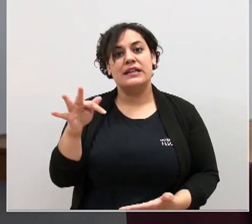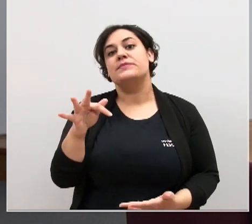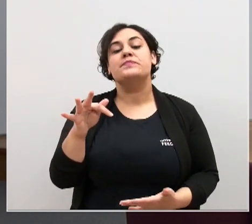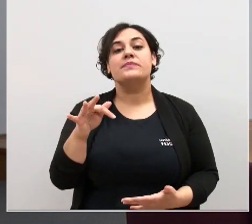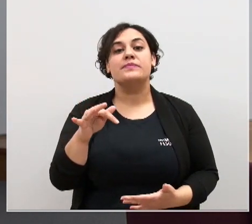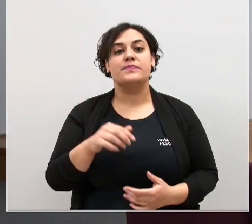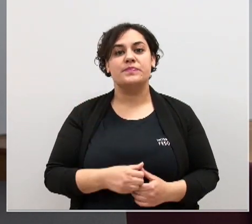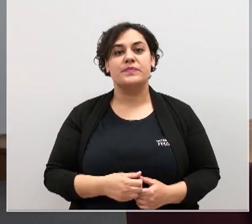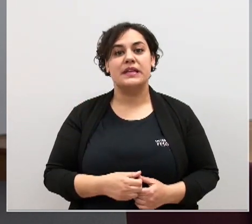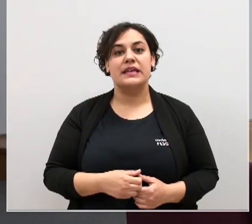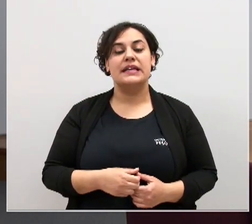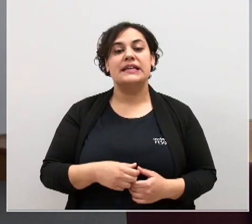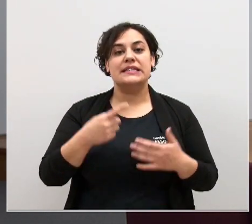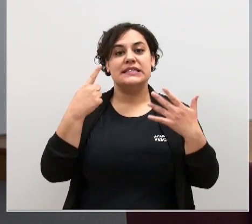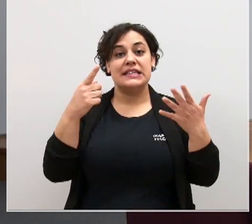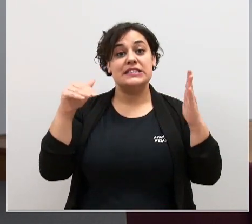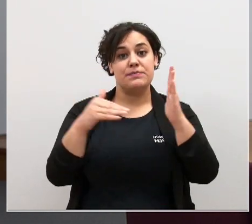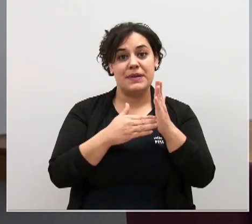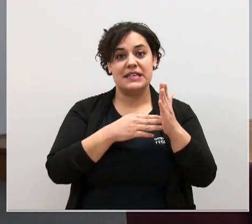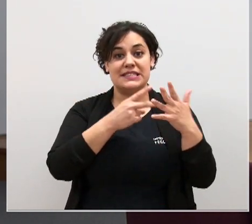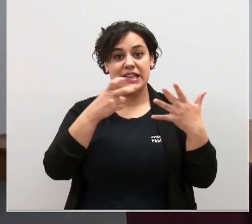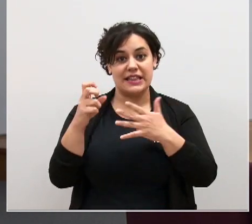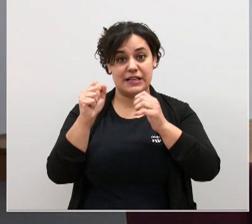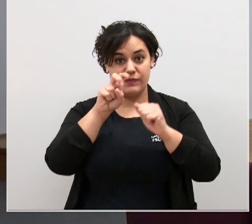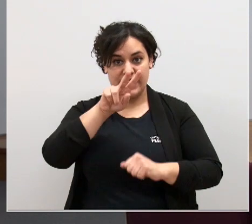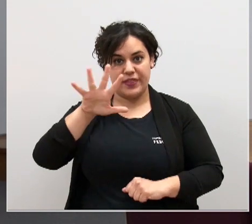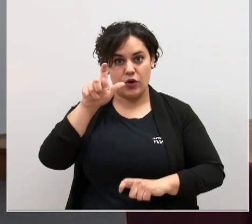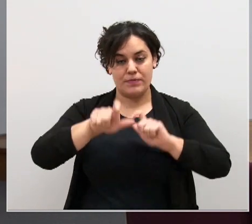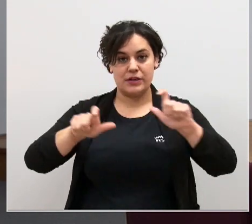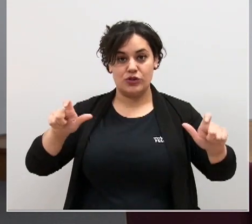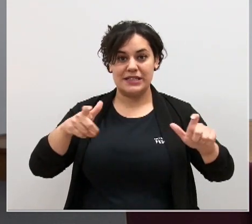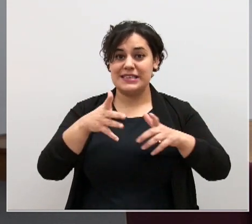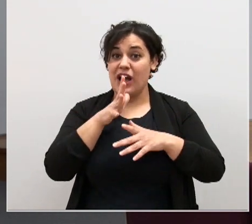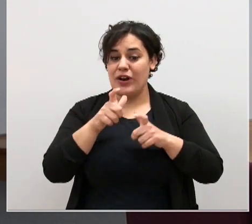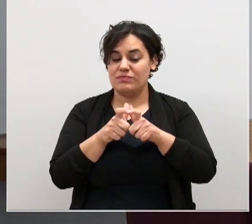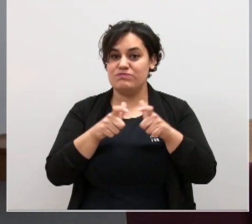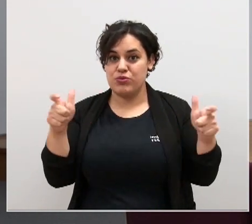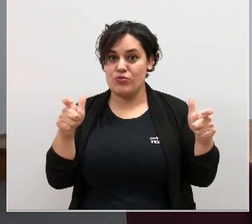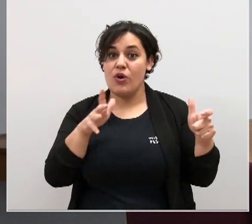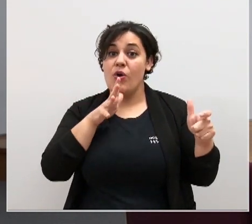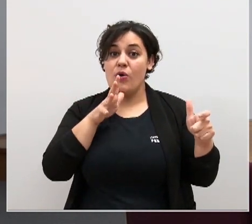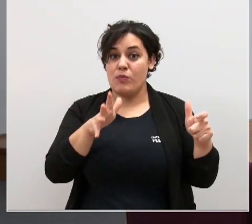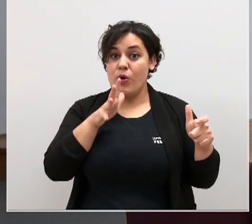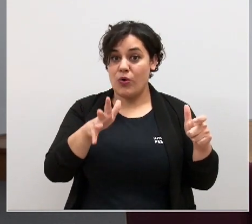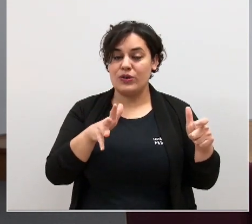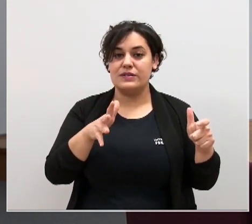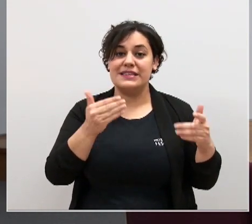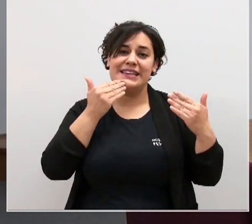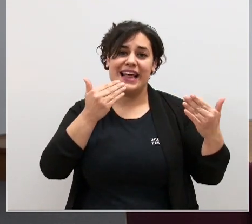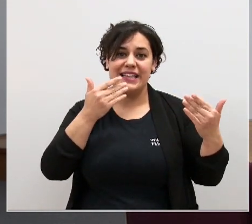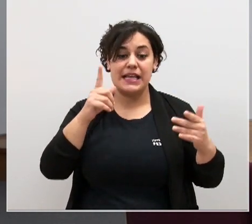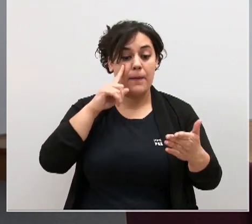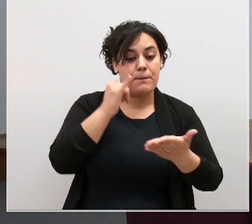de 1.625 personas, aumento sin duda motivado por el incremento de la realización de pruebas que